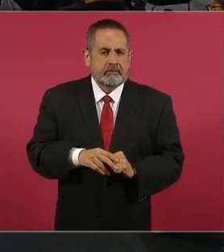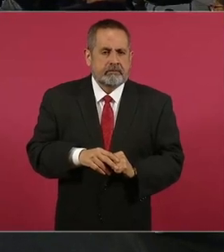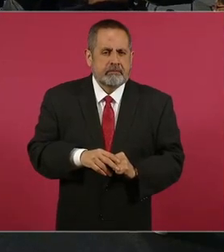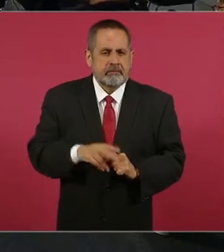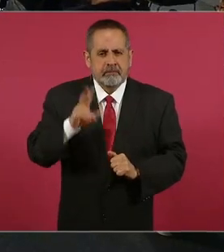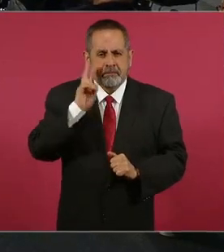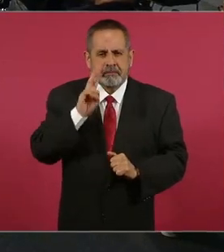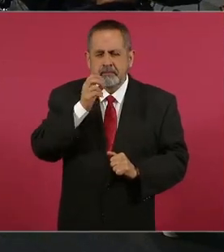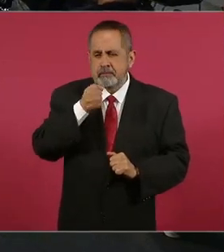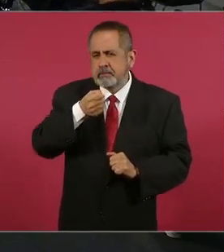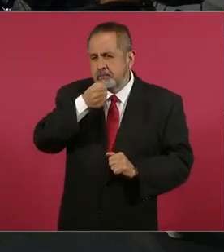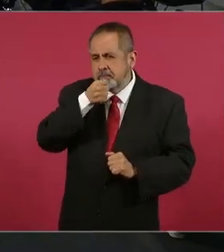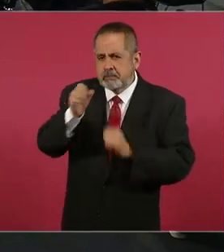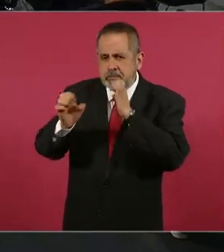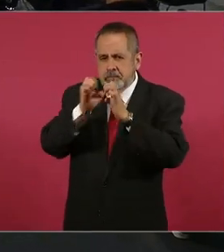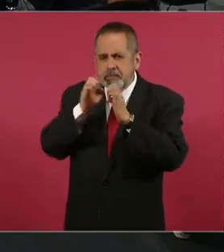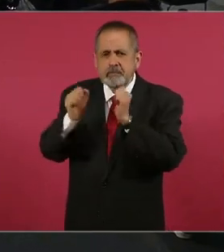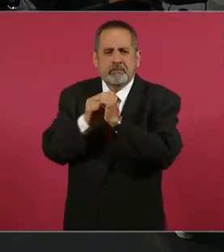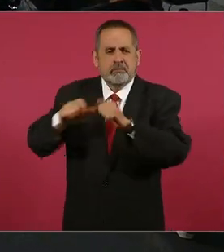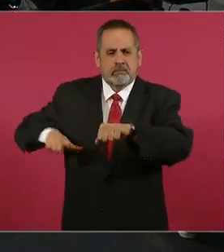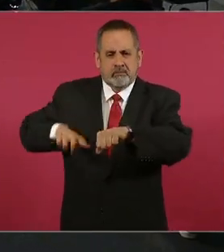una entrevista con el gobernador.